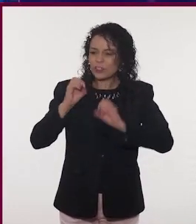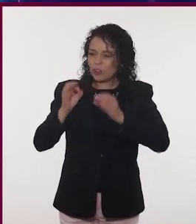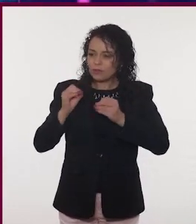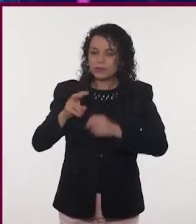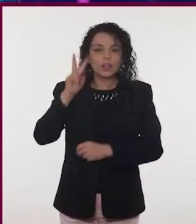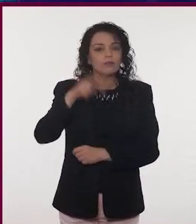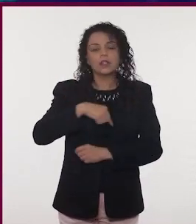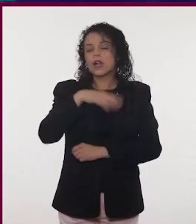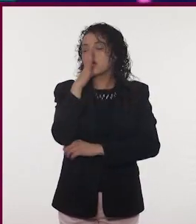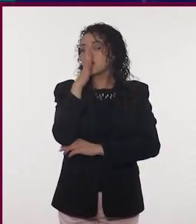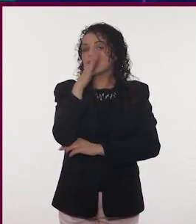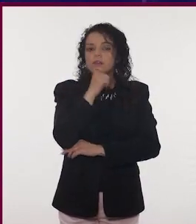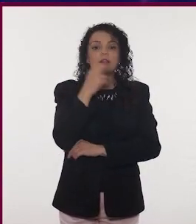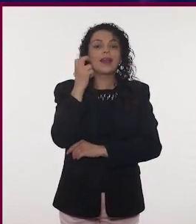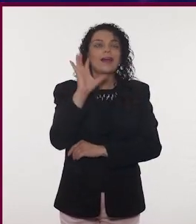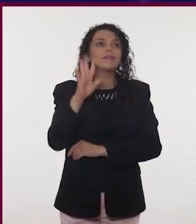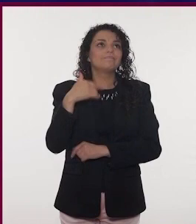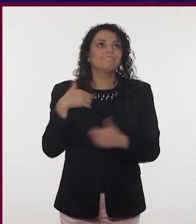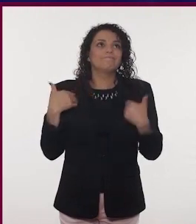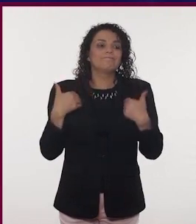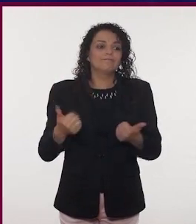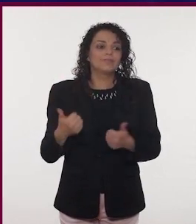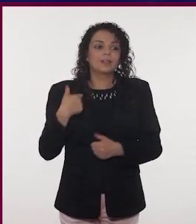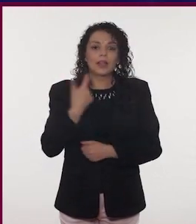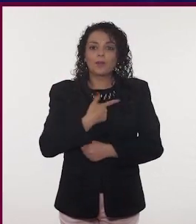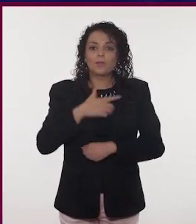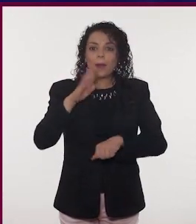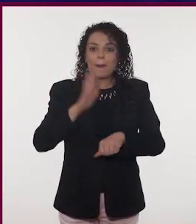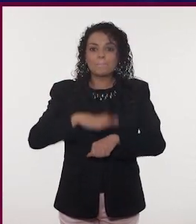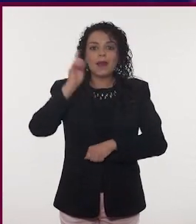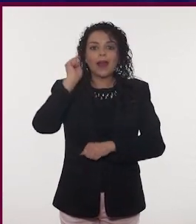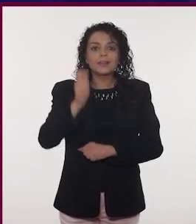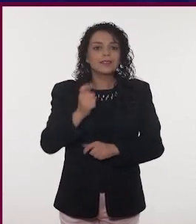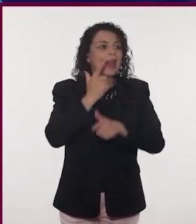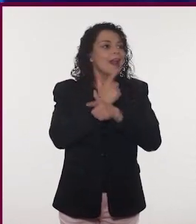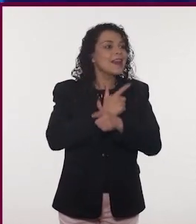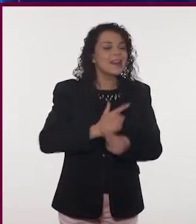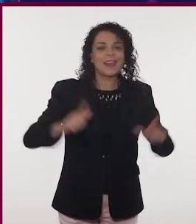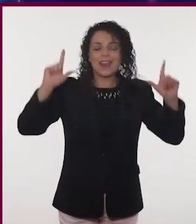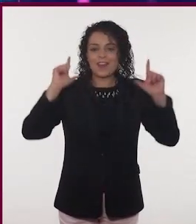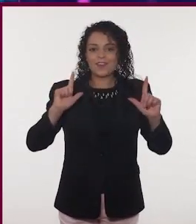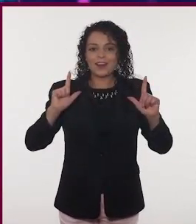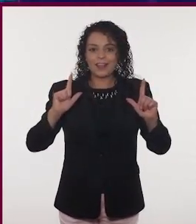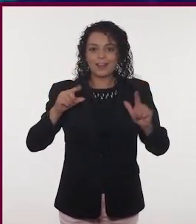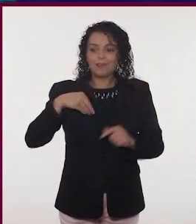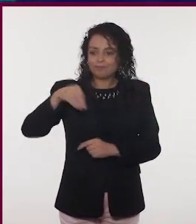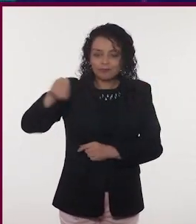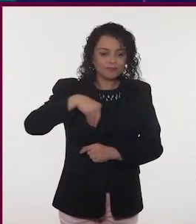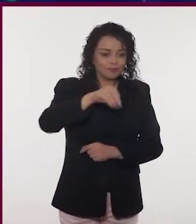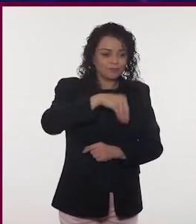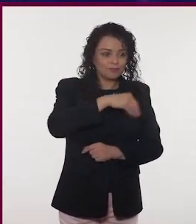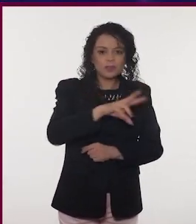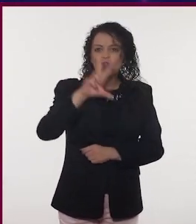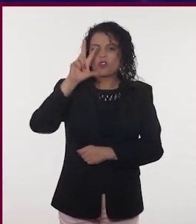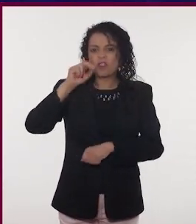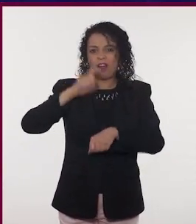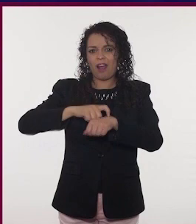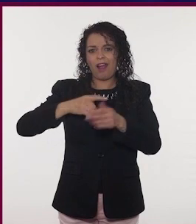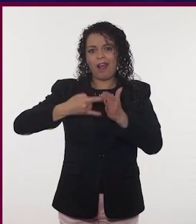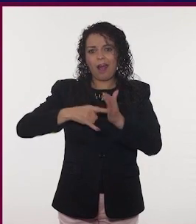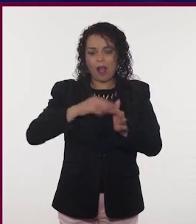que, pues, a mí me gusta un poco más de libertad, no en horarios